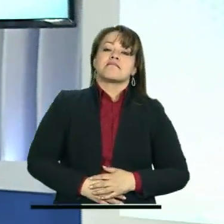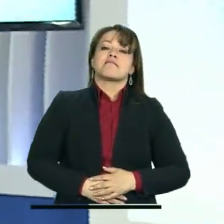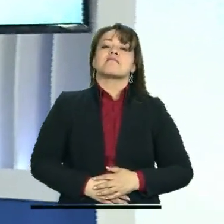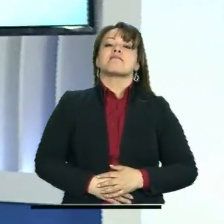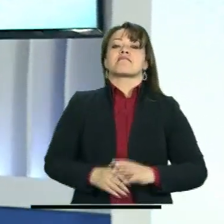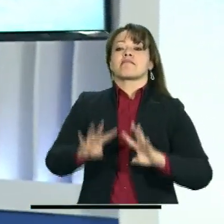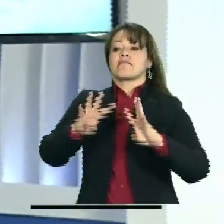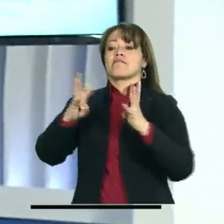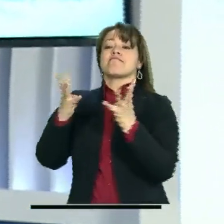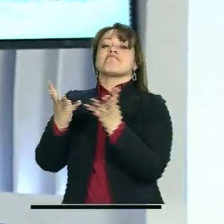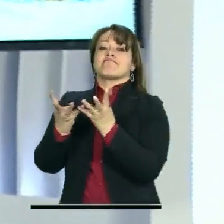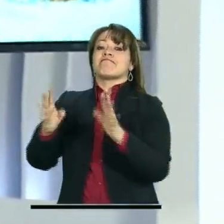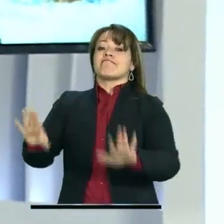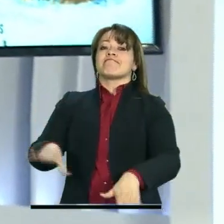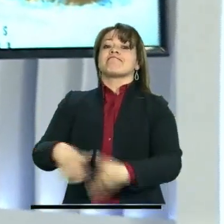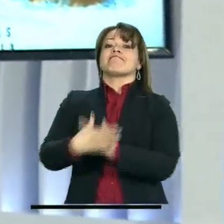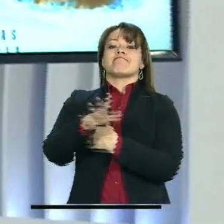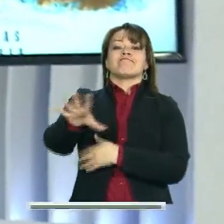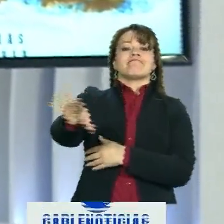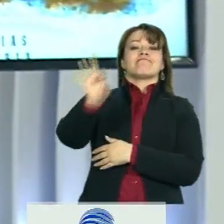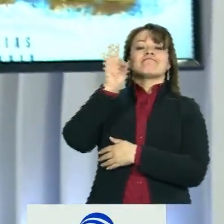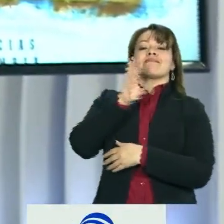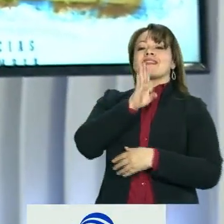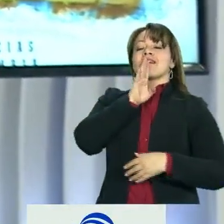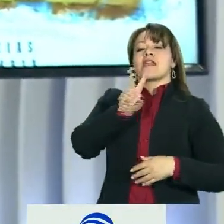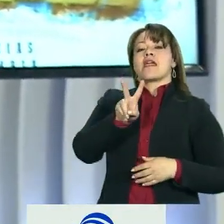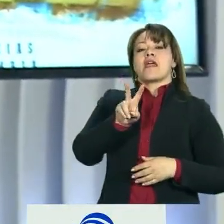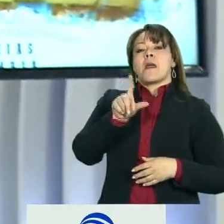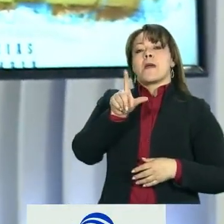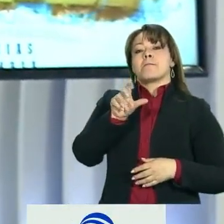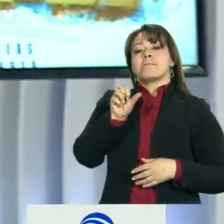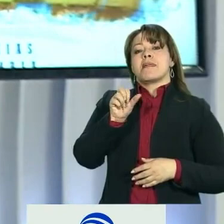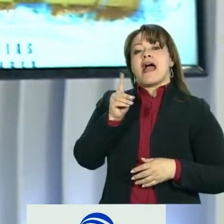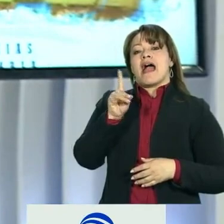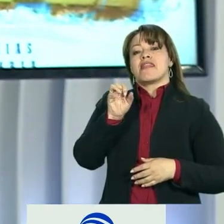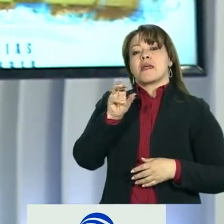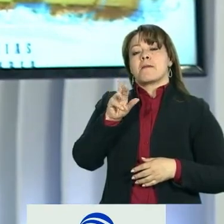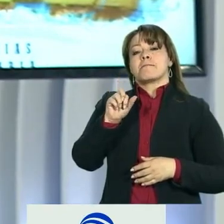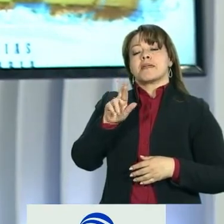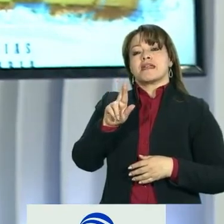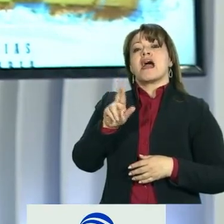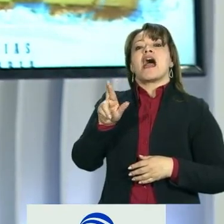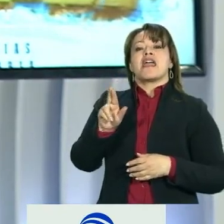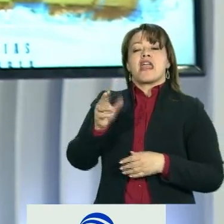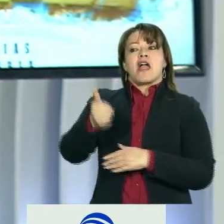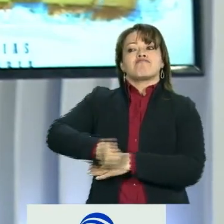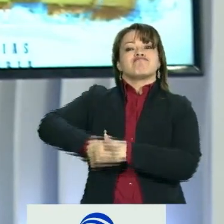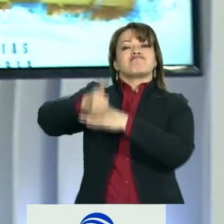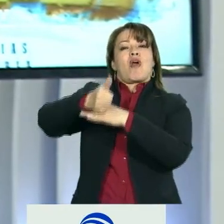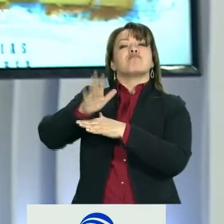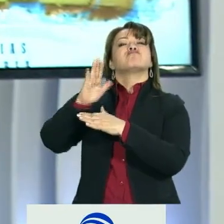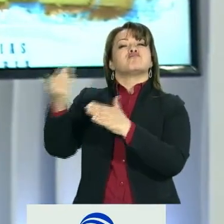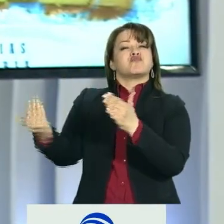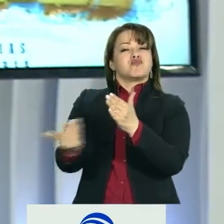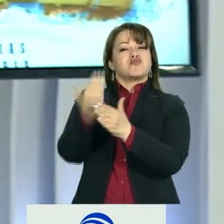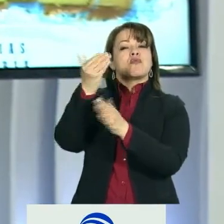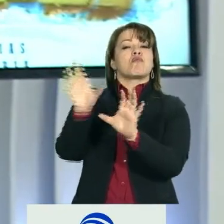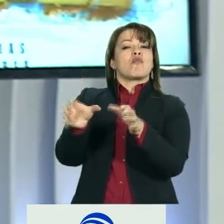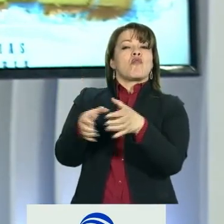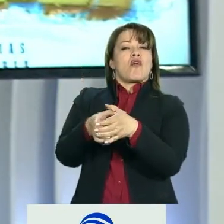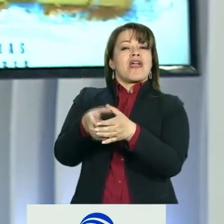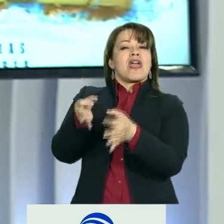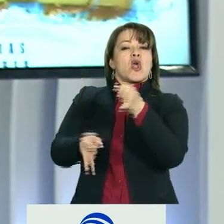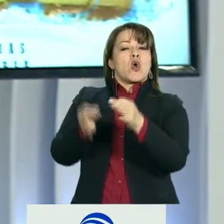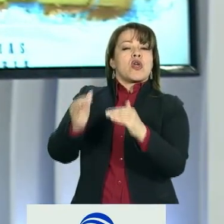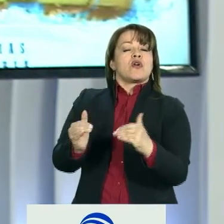El Senado de la República eligió a Vladimir Fernández como nuevo magistrado de la Corte Constitucional. Durante la jornada se escucharon a los